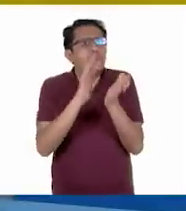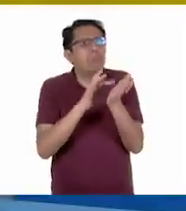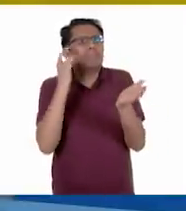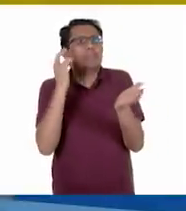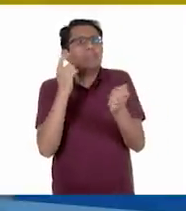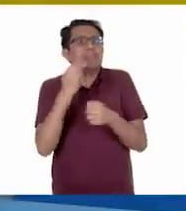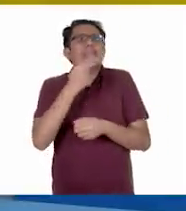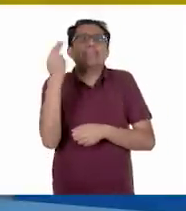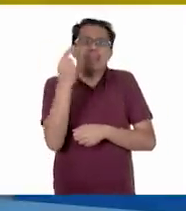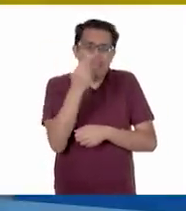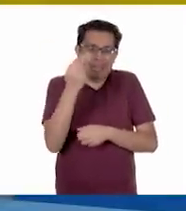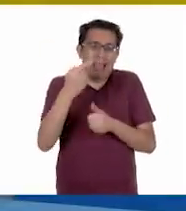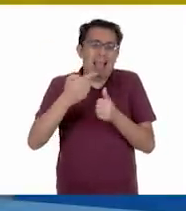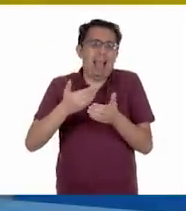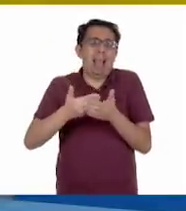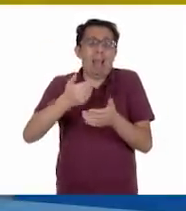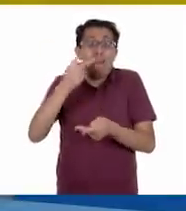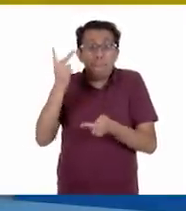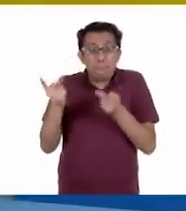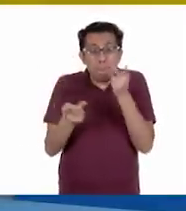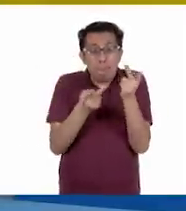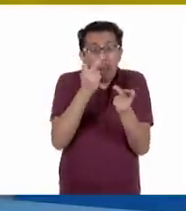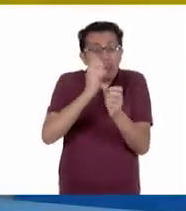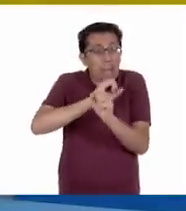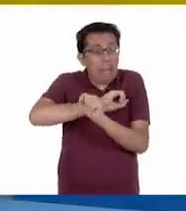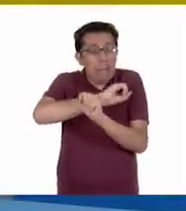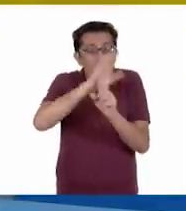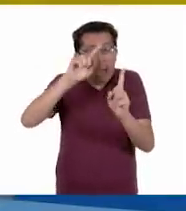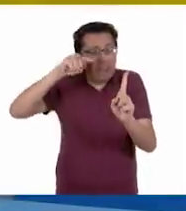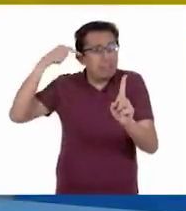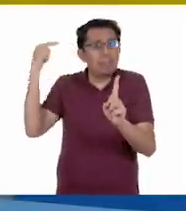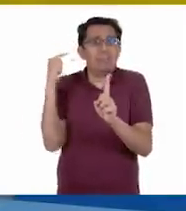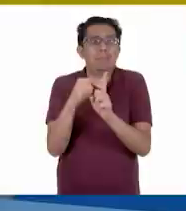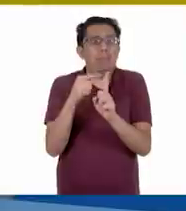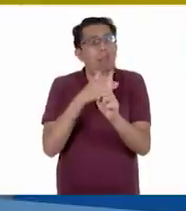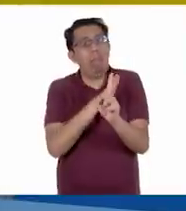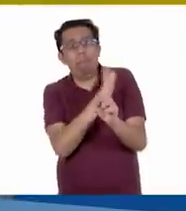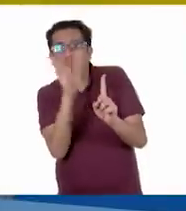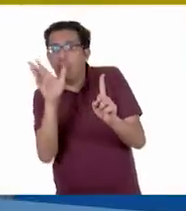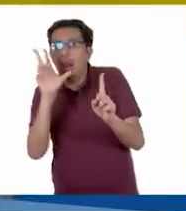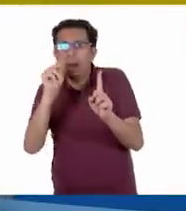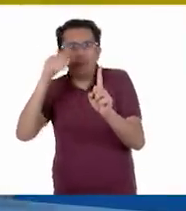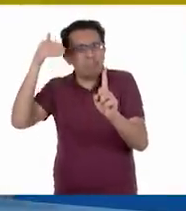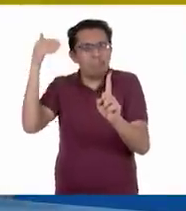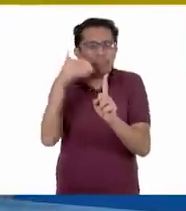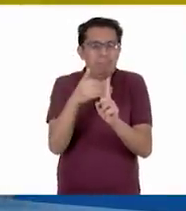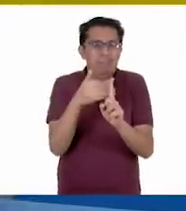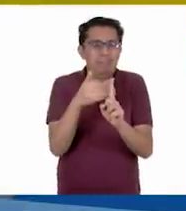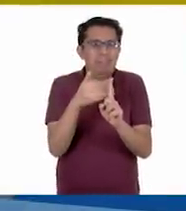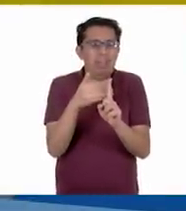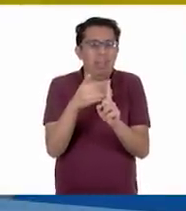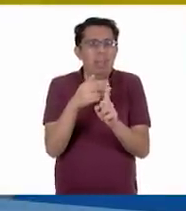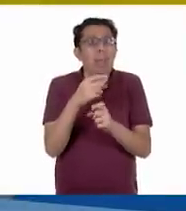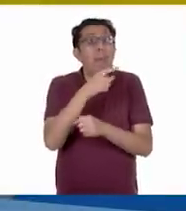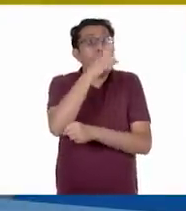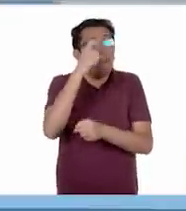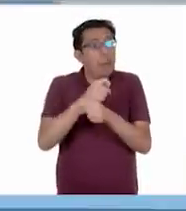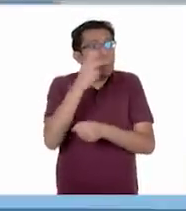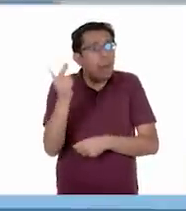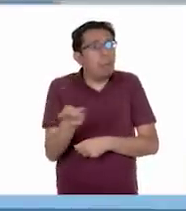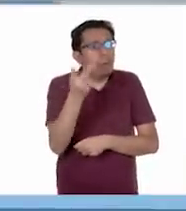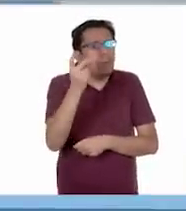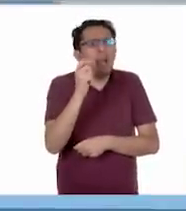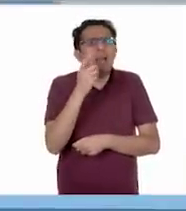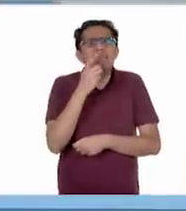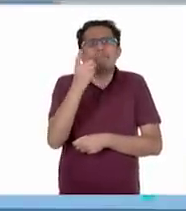es necesario hacerle preguntas muy precisas y concretas. En este caso, ¿cuál es la primera pregunta? La